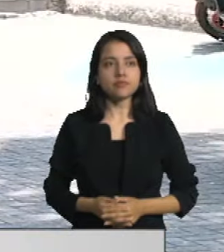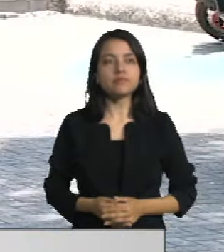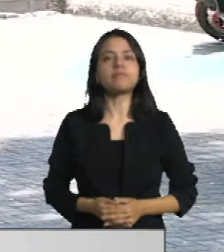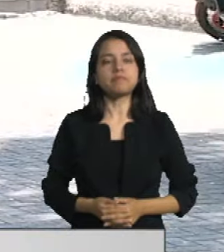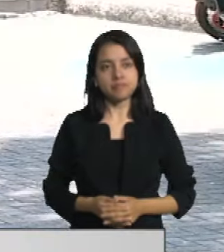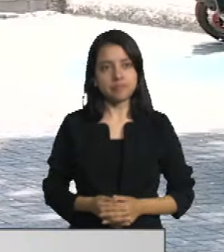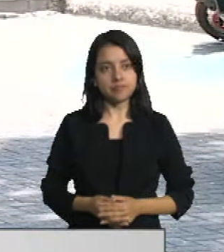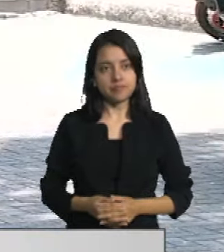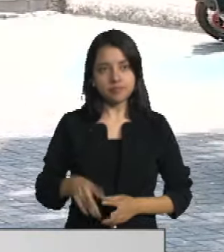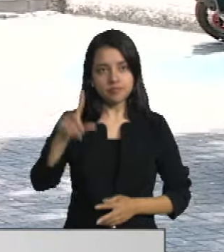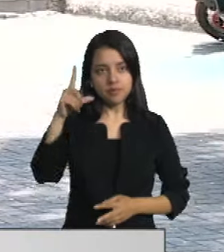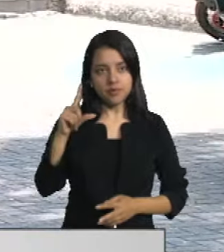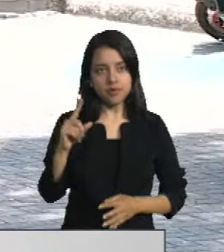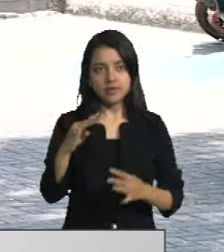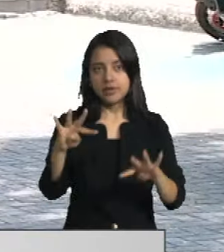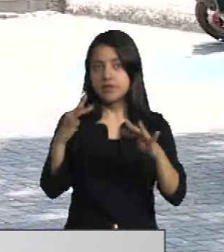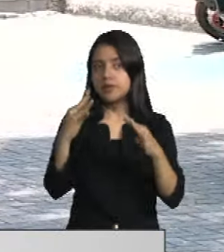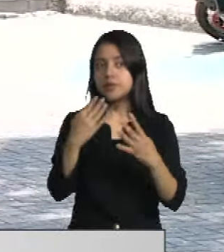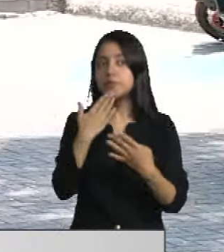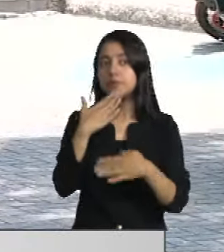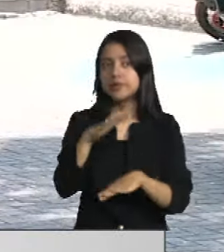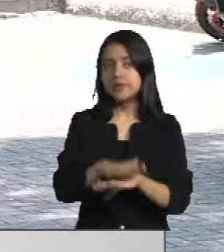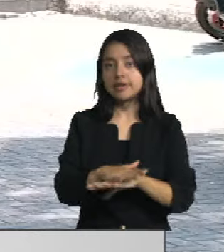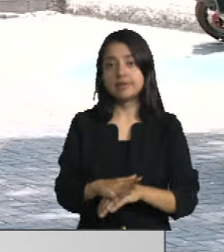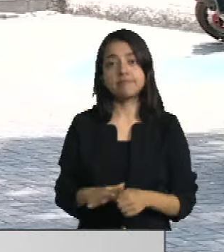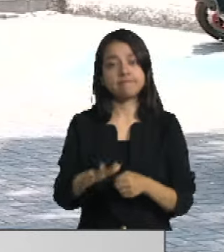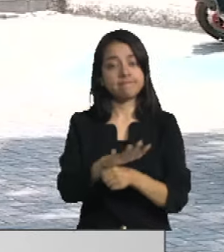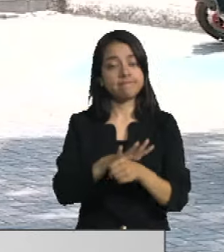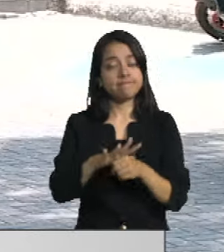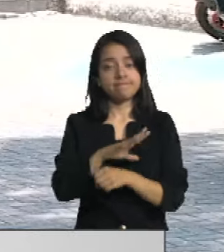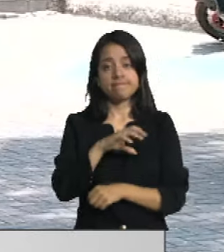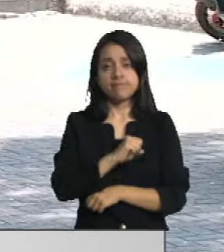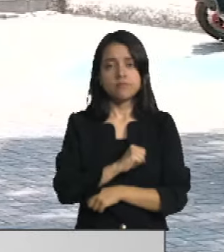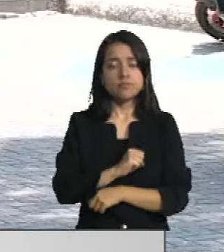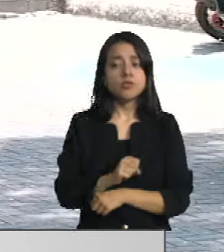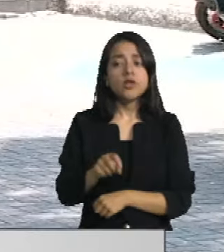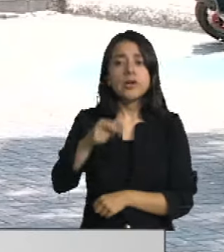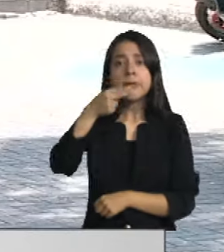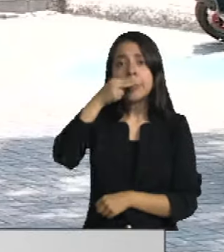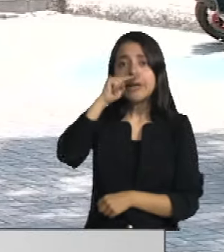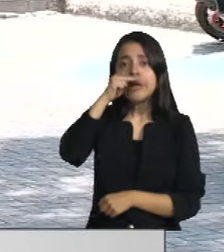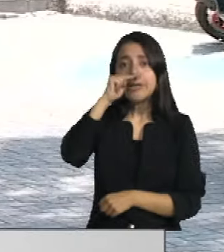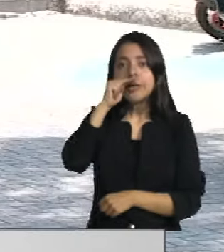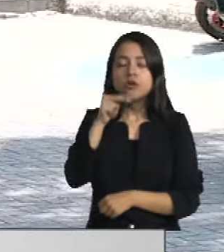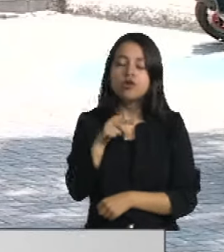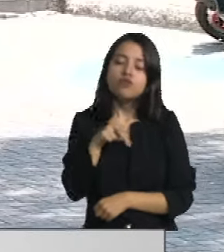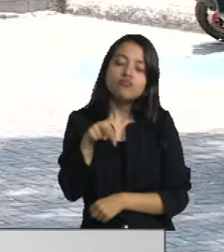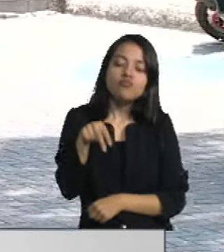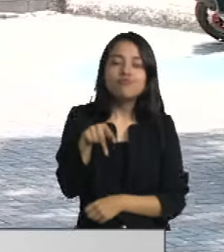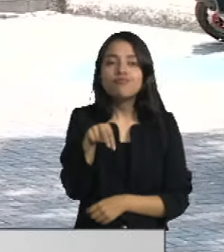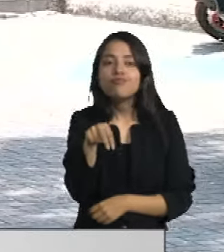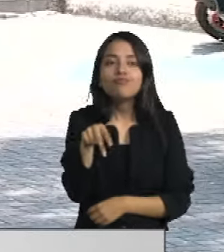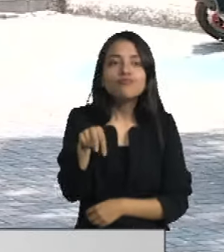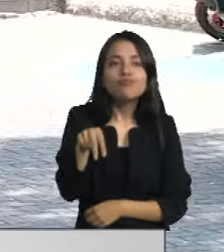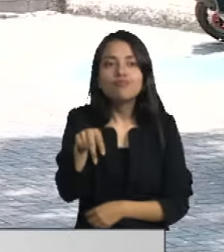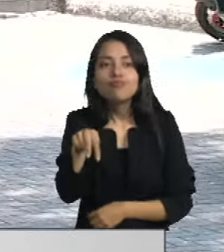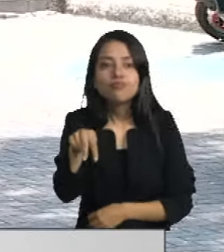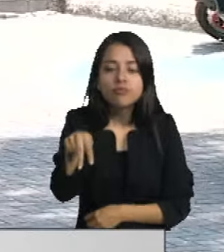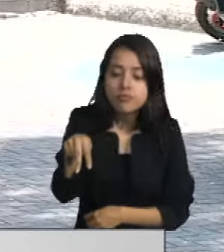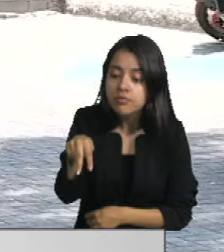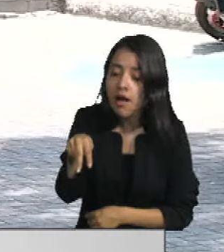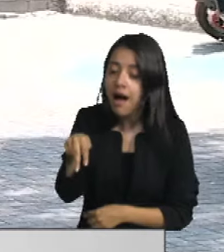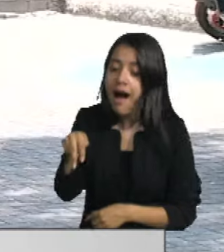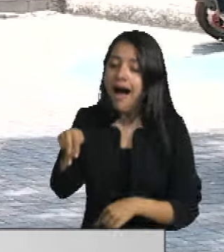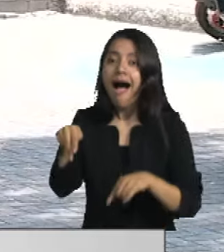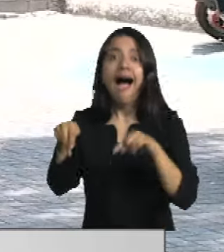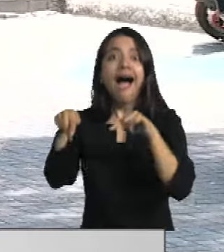Luisa y televidentes, muy buenas tardes. Pues la lamentable situación se habría presentado cuando el menor manipuló este artefacto explosivo. Gracias a